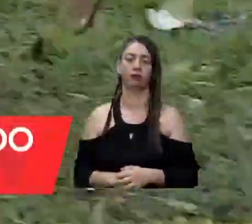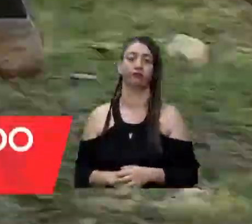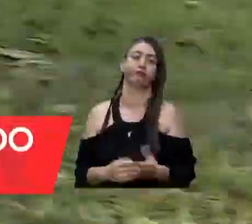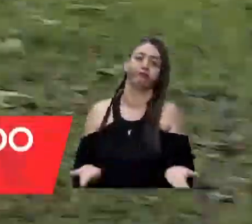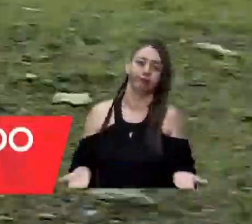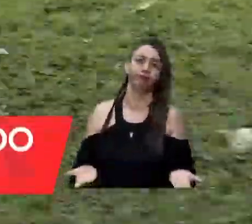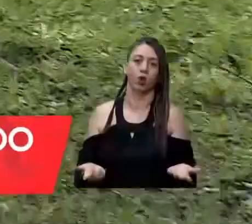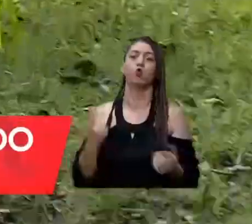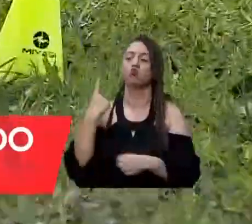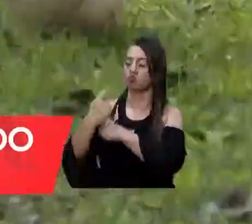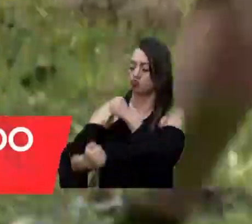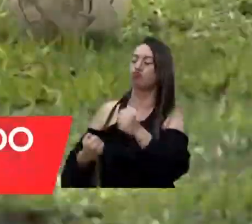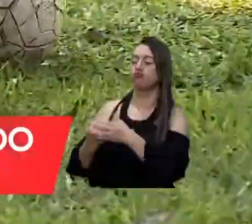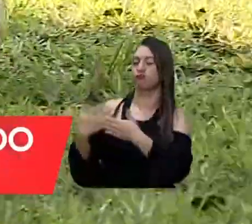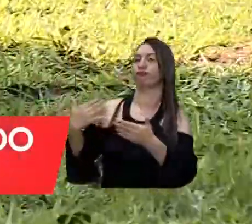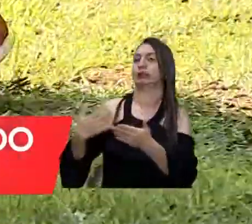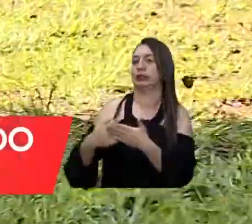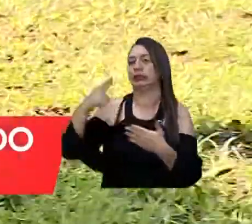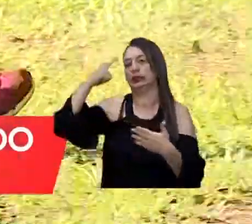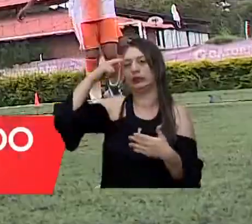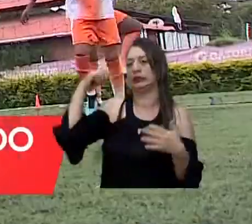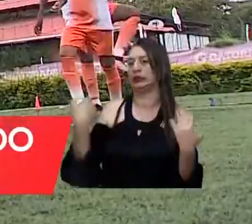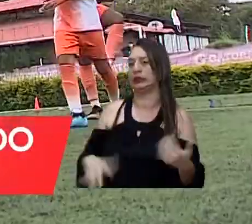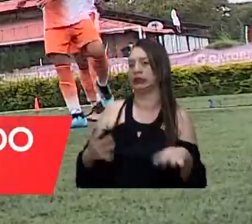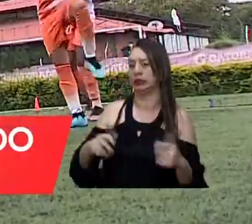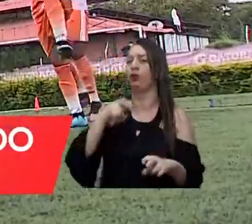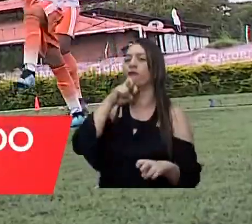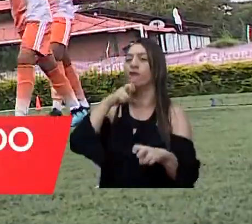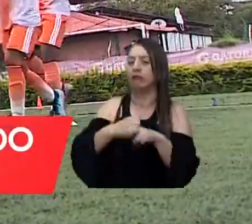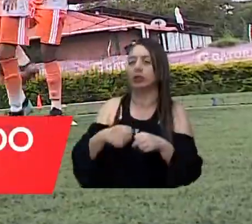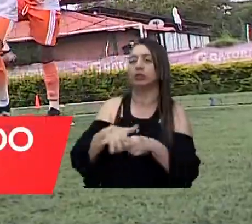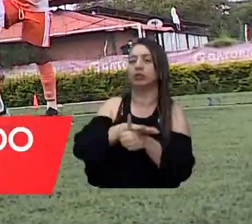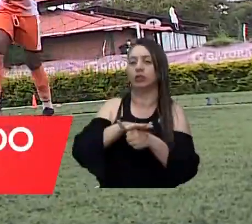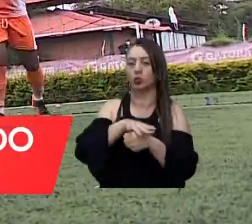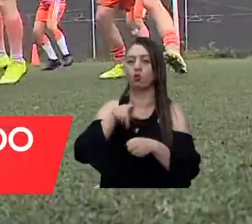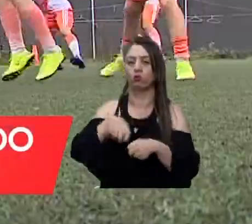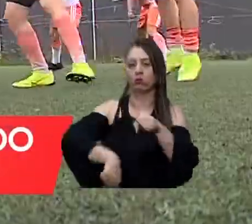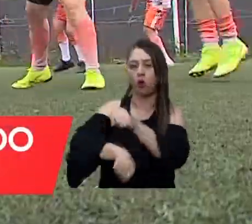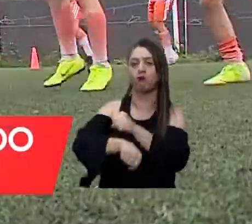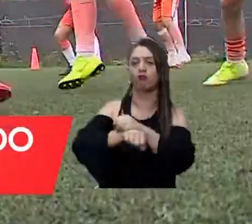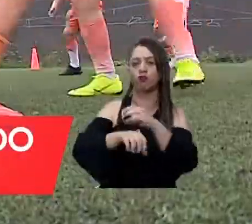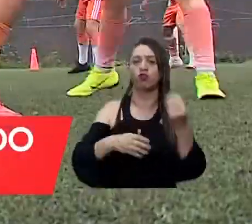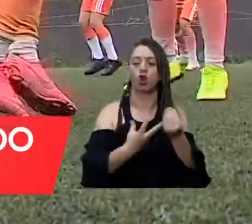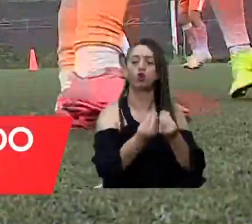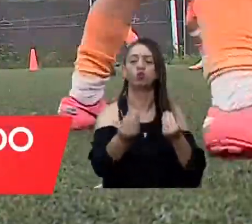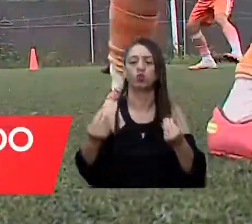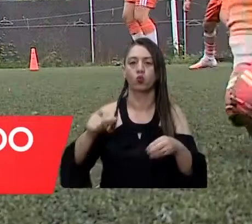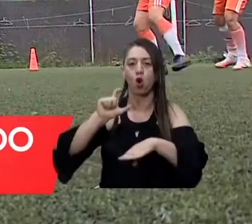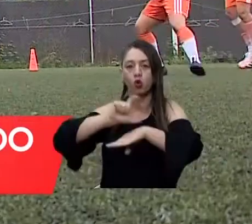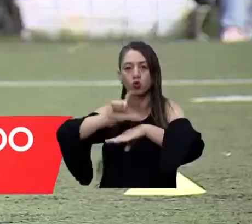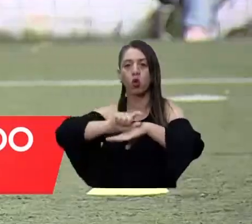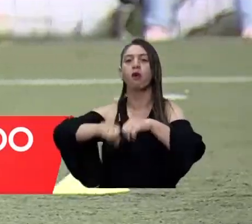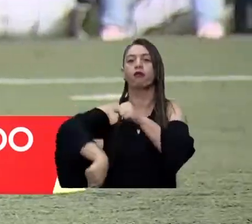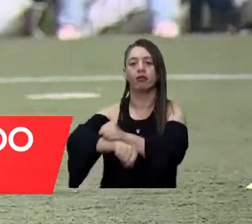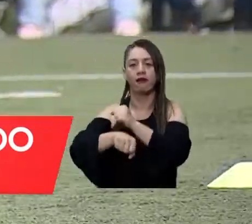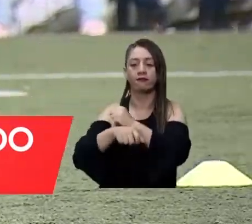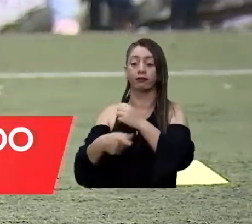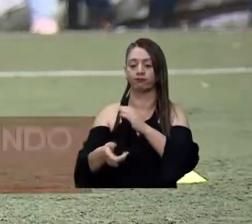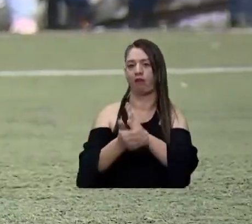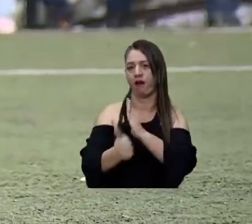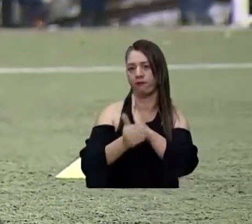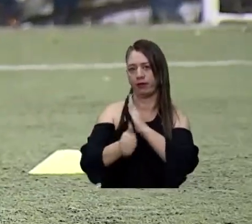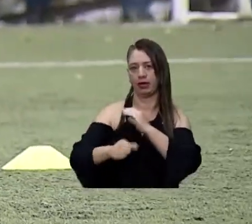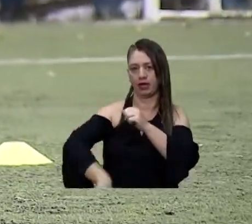Sin duda, un año de grandes retos que han superado las escuelas de fútbol para seguir forjando de forma integral a los talentosos con la